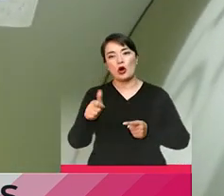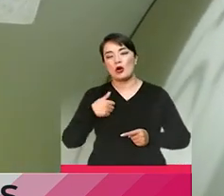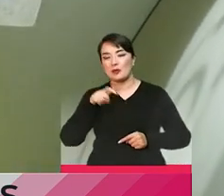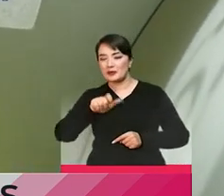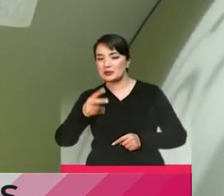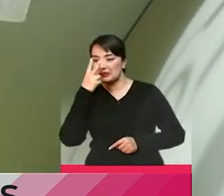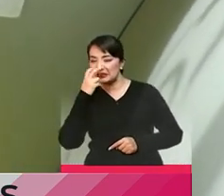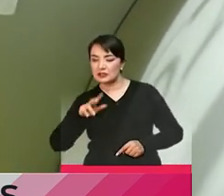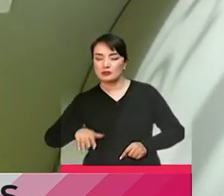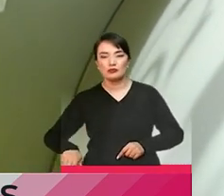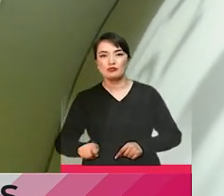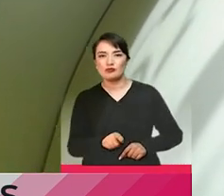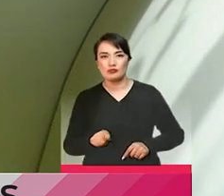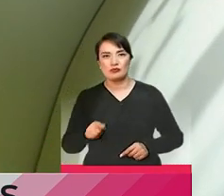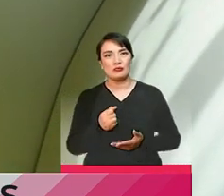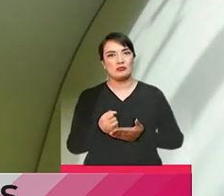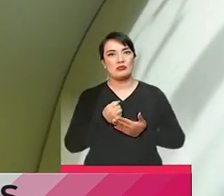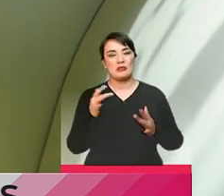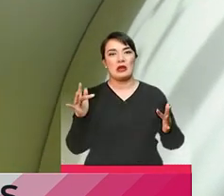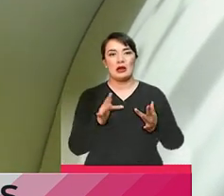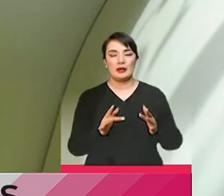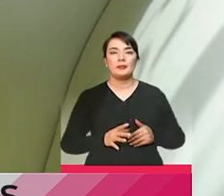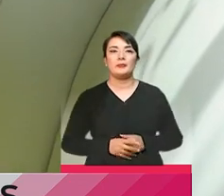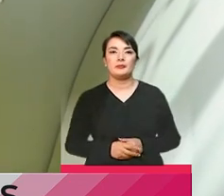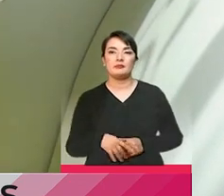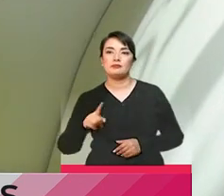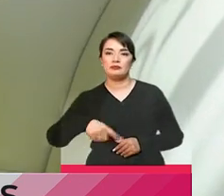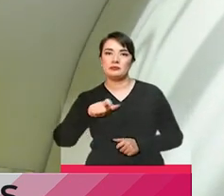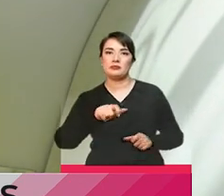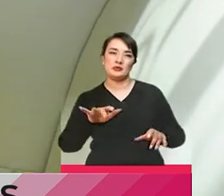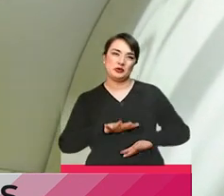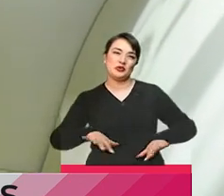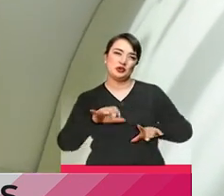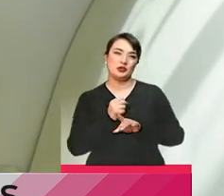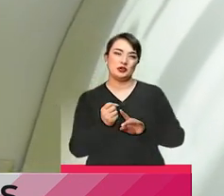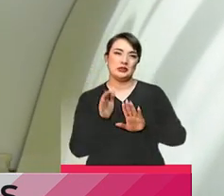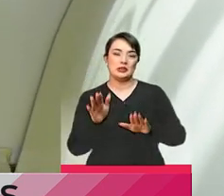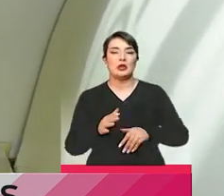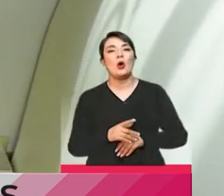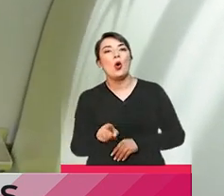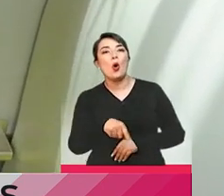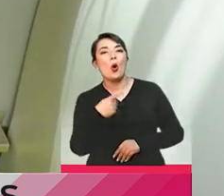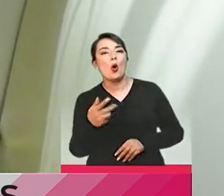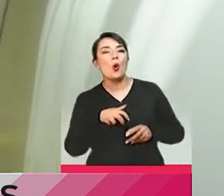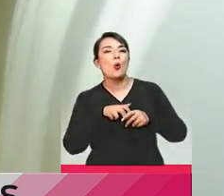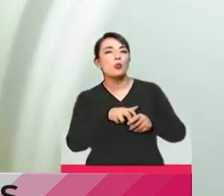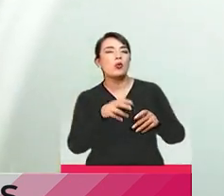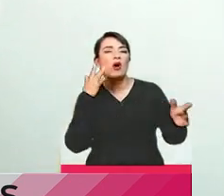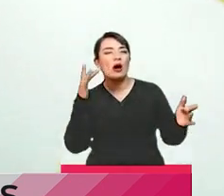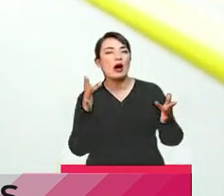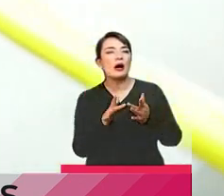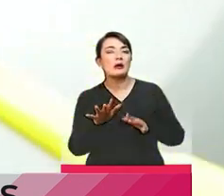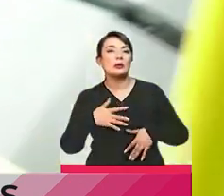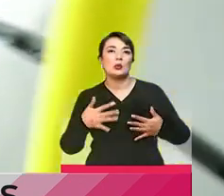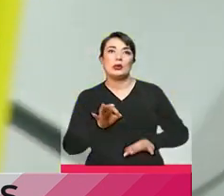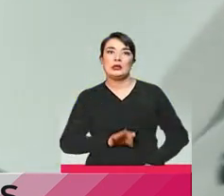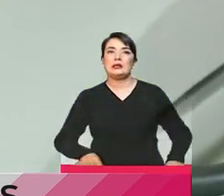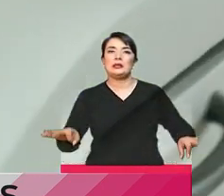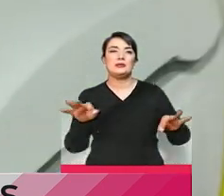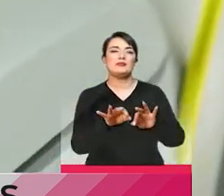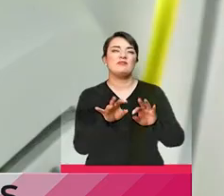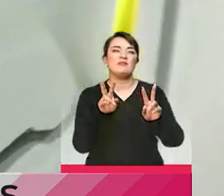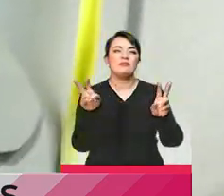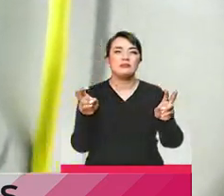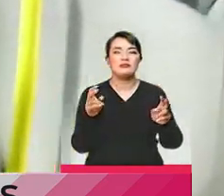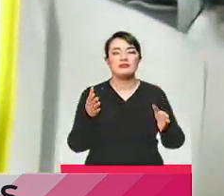piensa en este sector de la sociedad. También estos buses traen algo importante, que son las